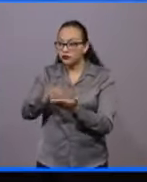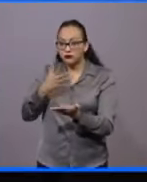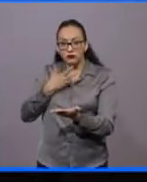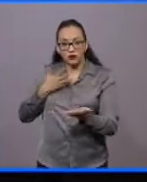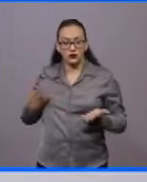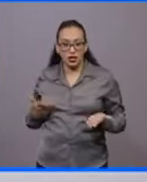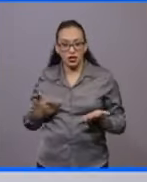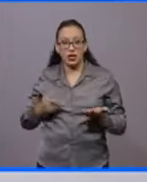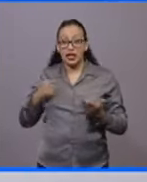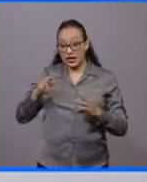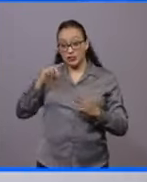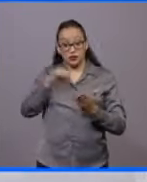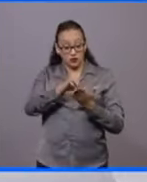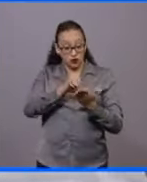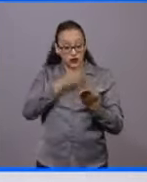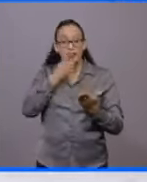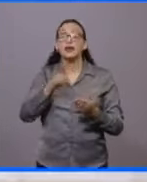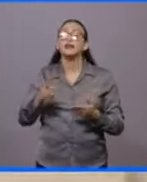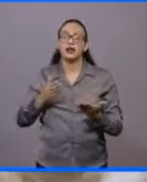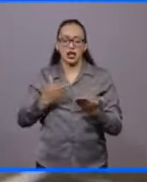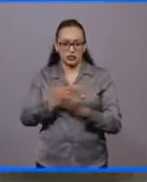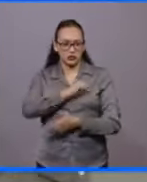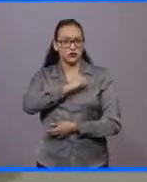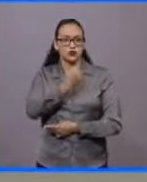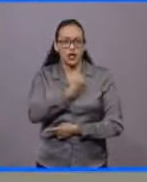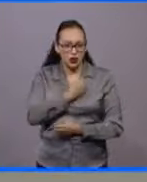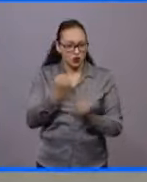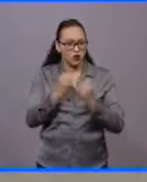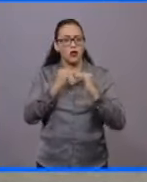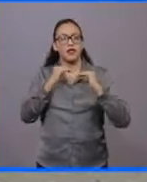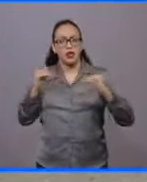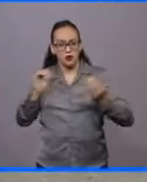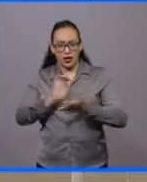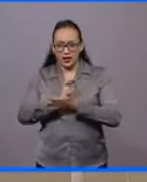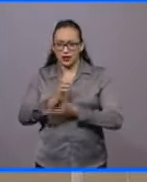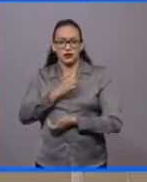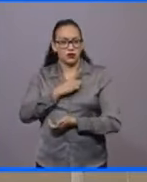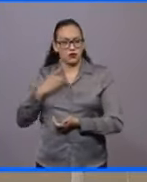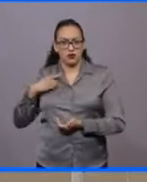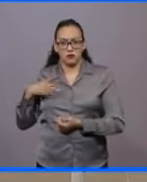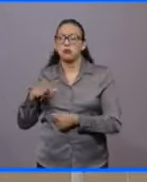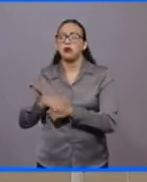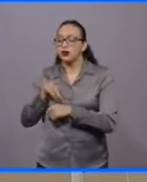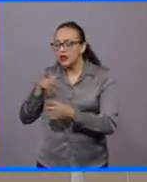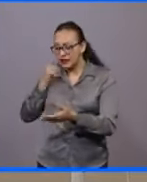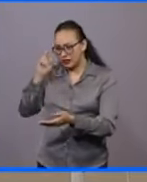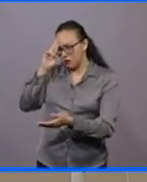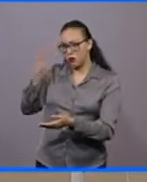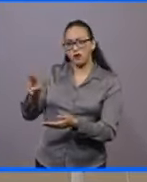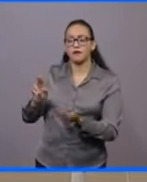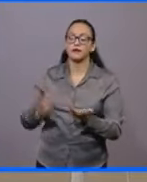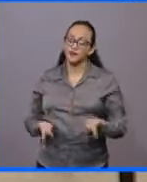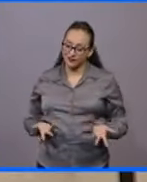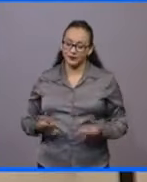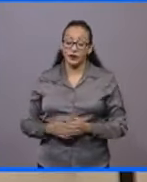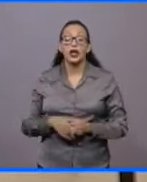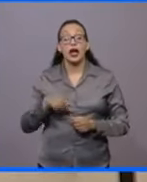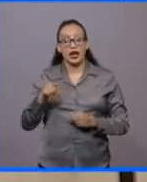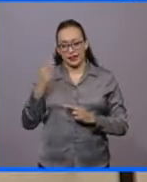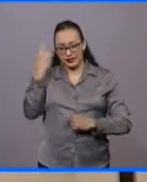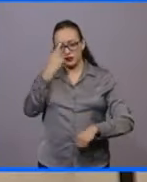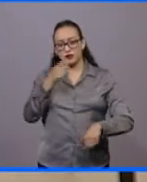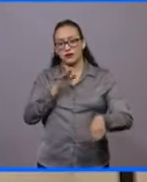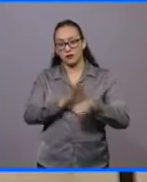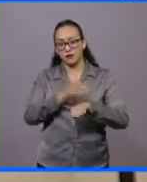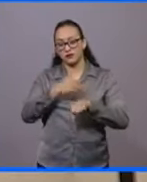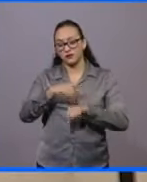de la personalidad, a la salud y también a la igualdad y no discriminación. Dicho criterio lo estableció al resolver el amparo en